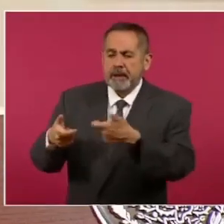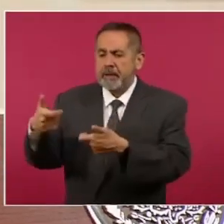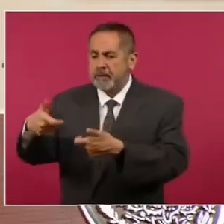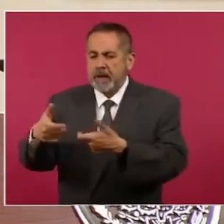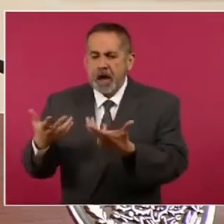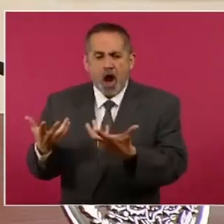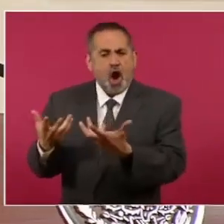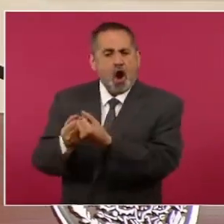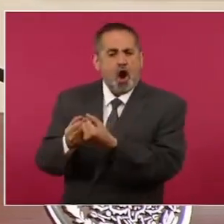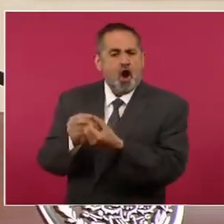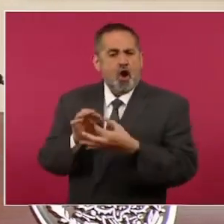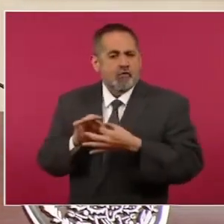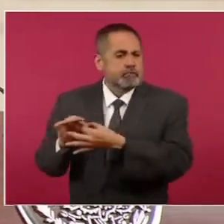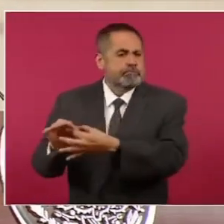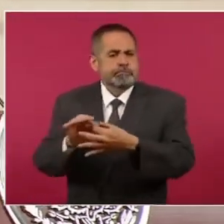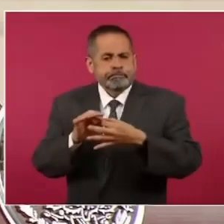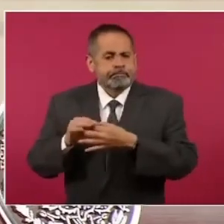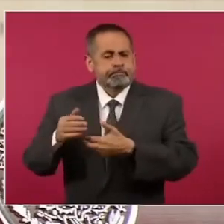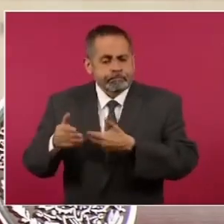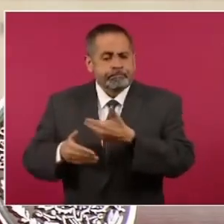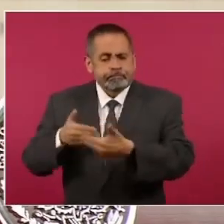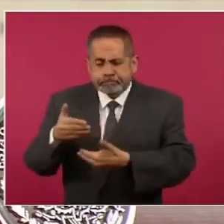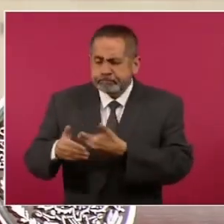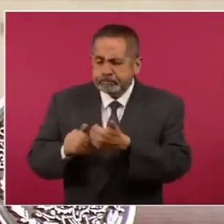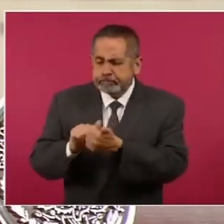que permitió